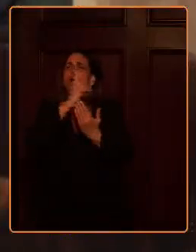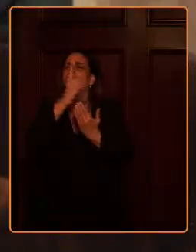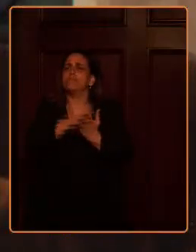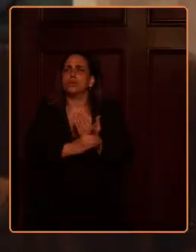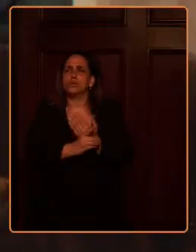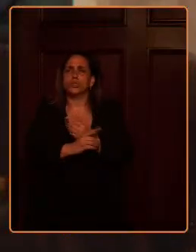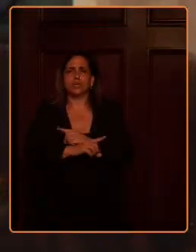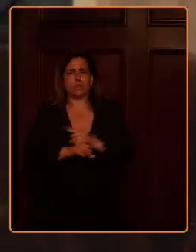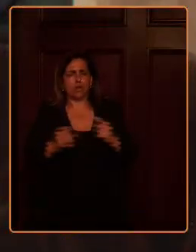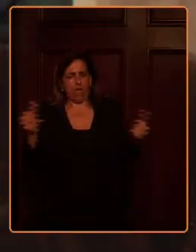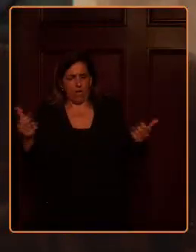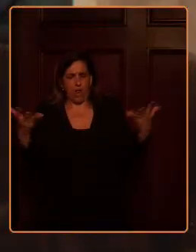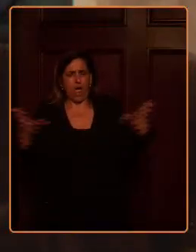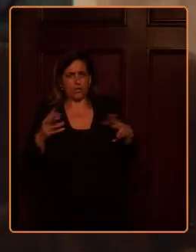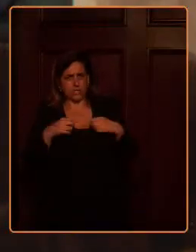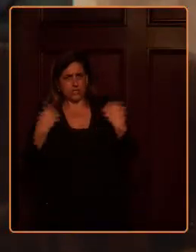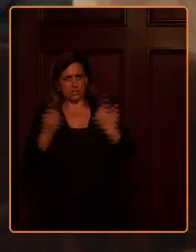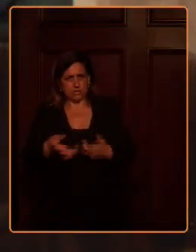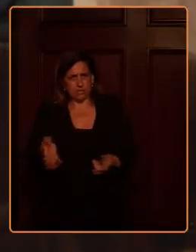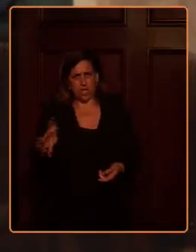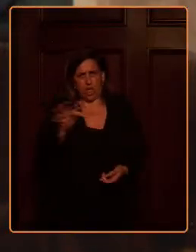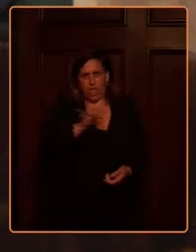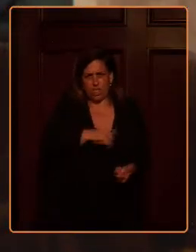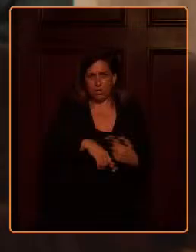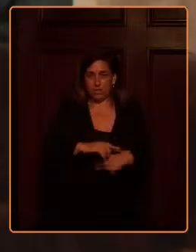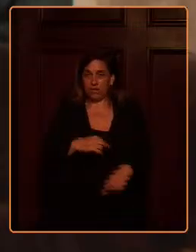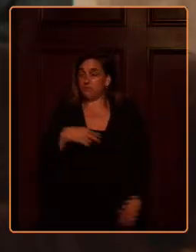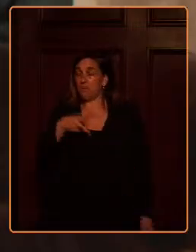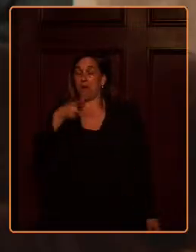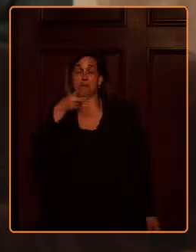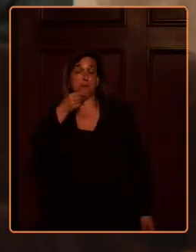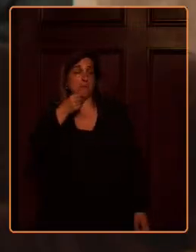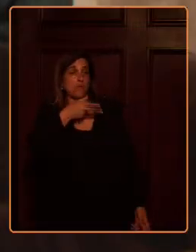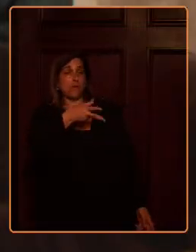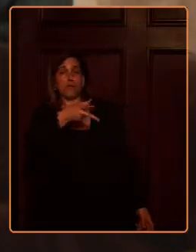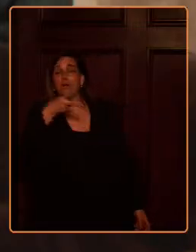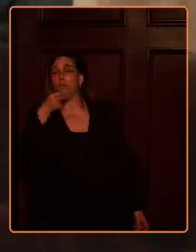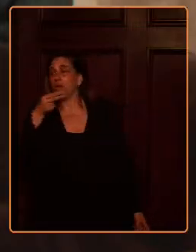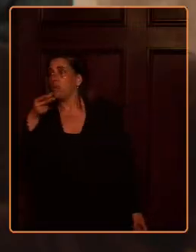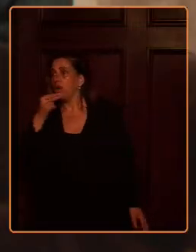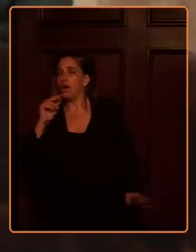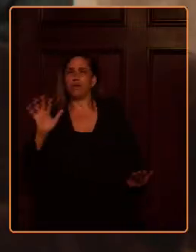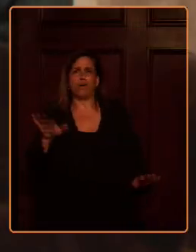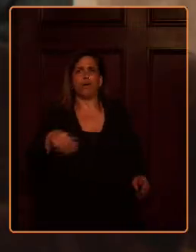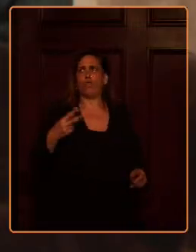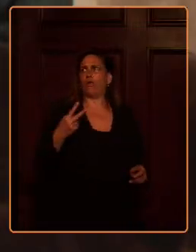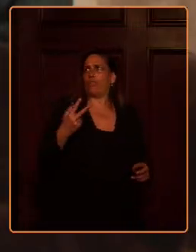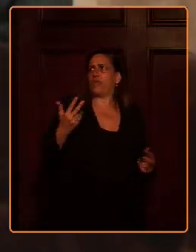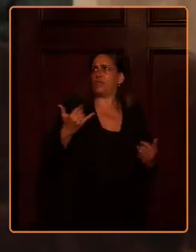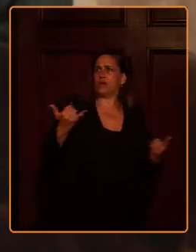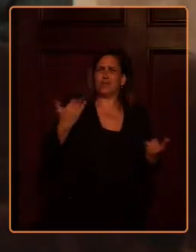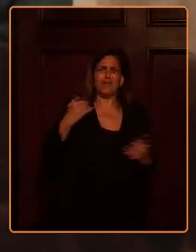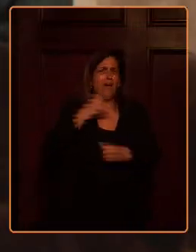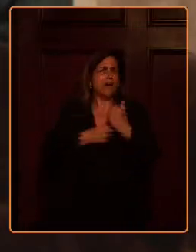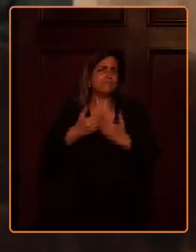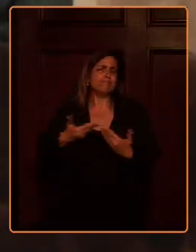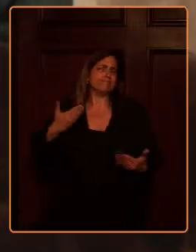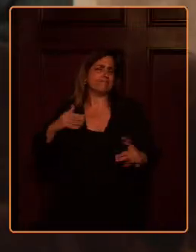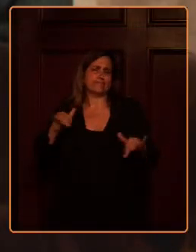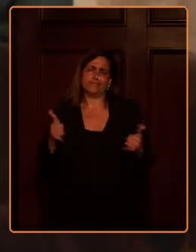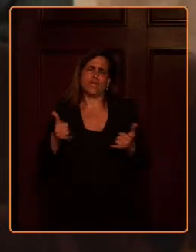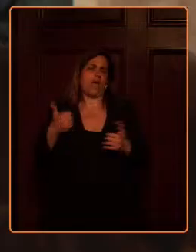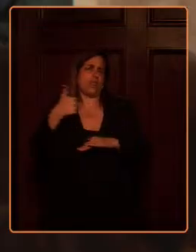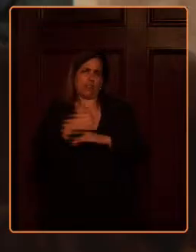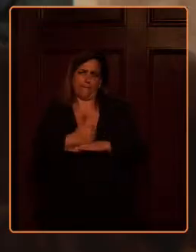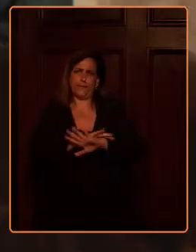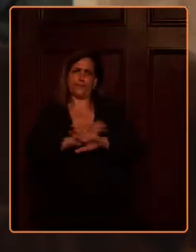la estamos viviendo todos los días y no nos estamos dando cuenta, y no hace 2 ni 3 días, sino hace años. Creo